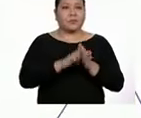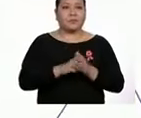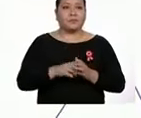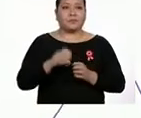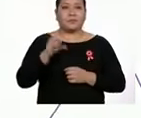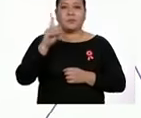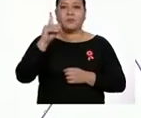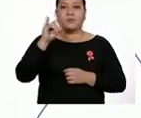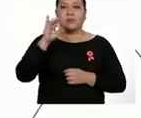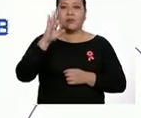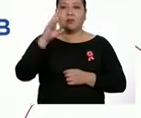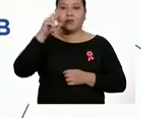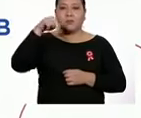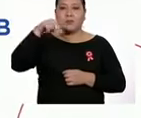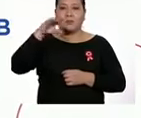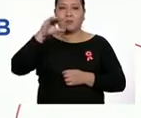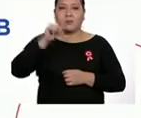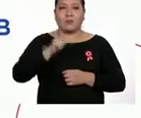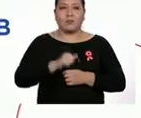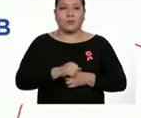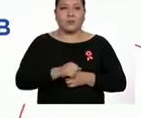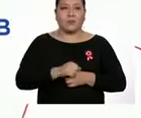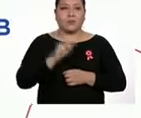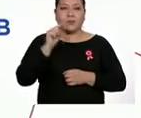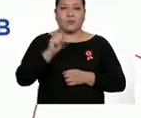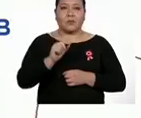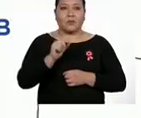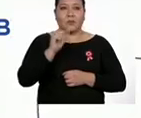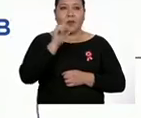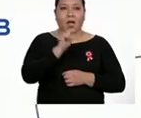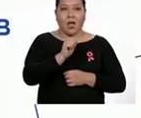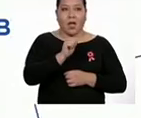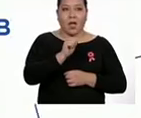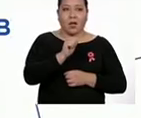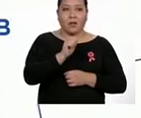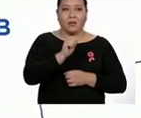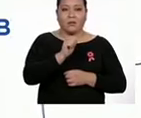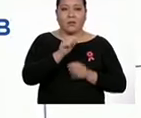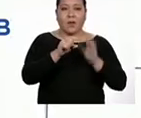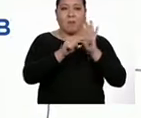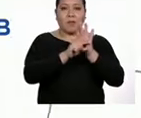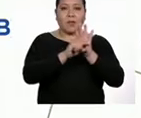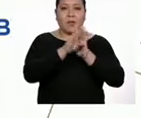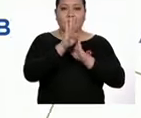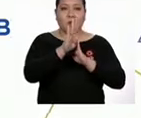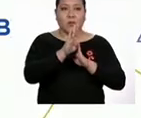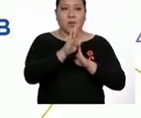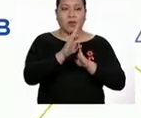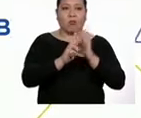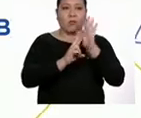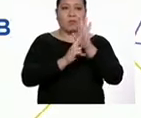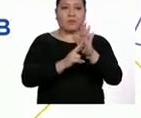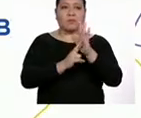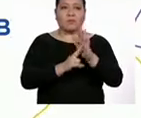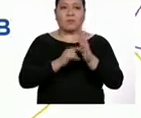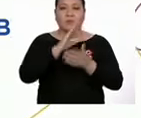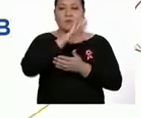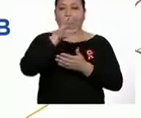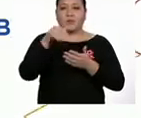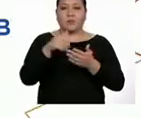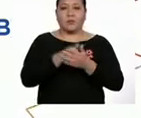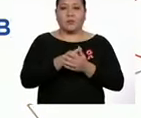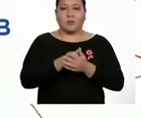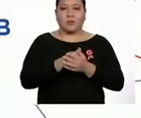la diferencia de intervalos, donde los intervalos A menos B representan a todos